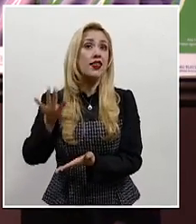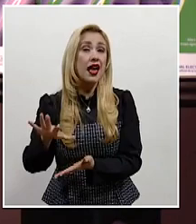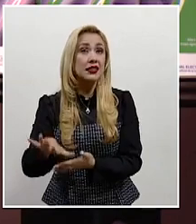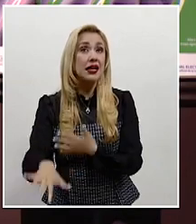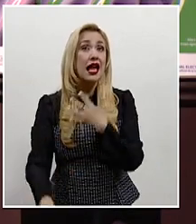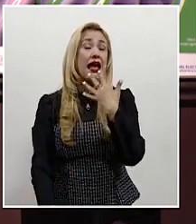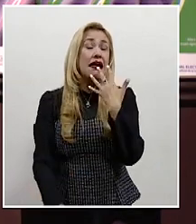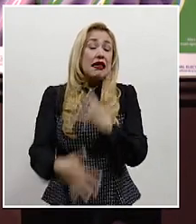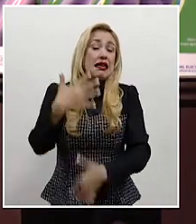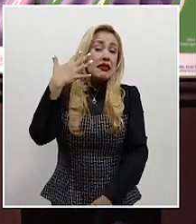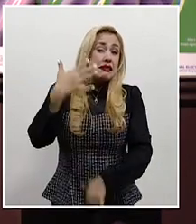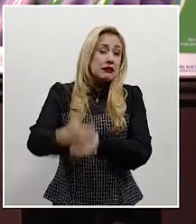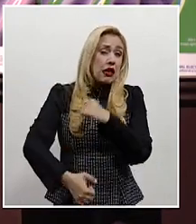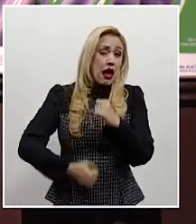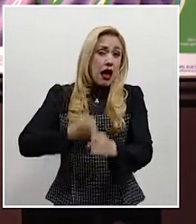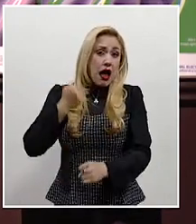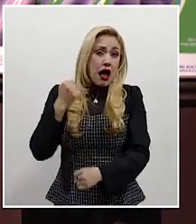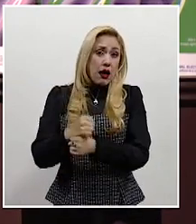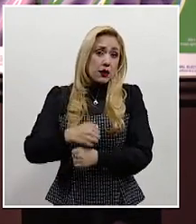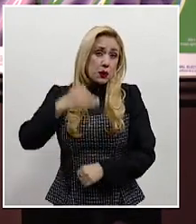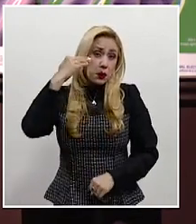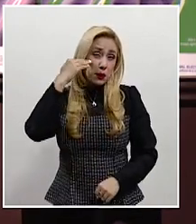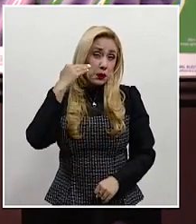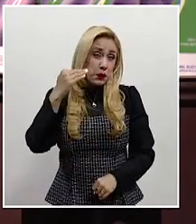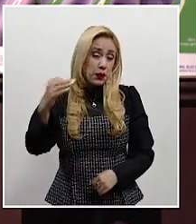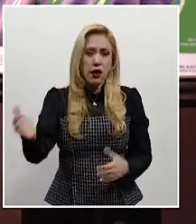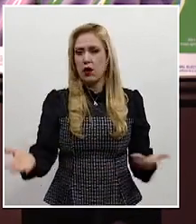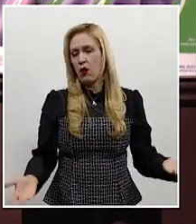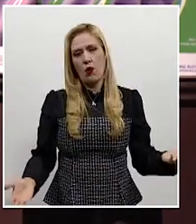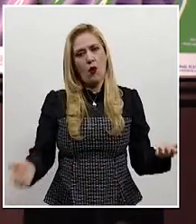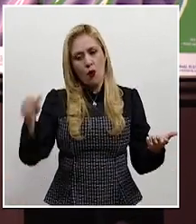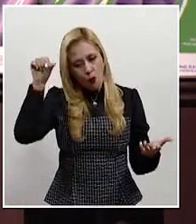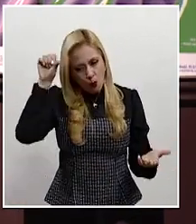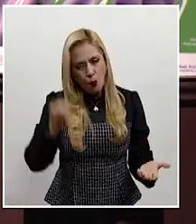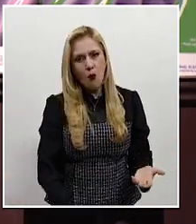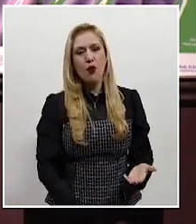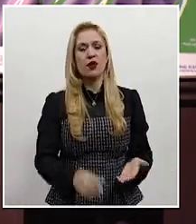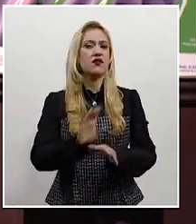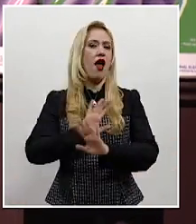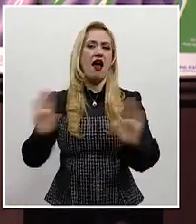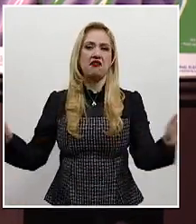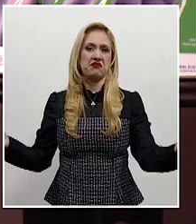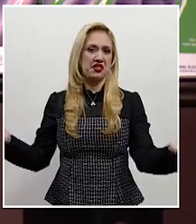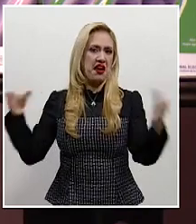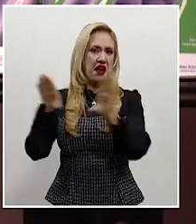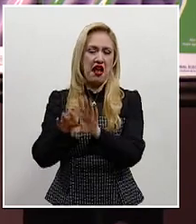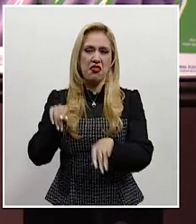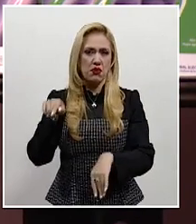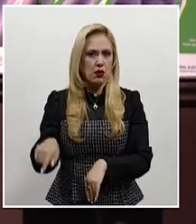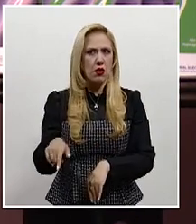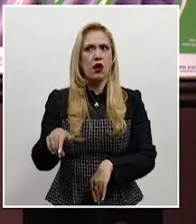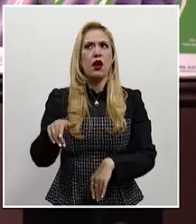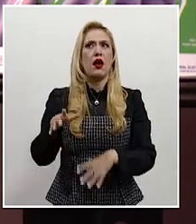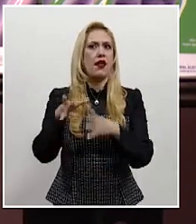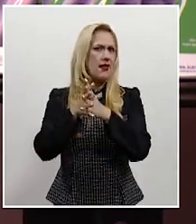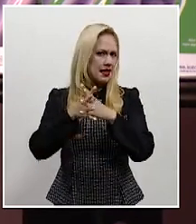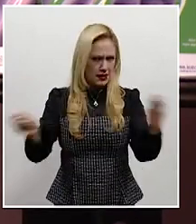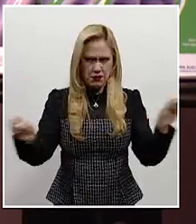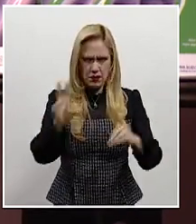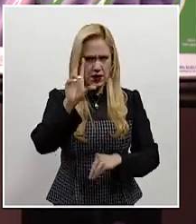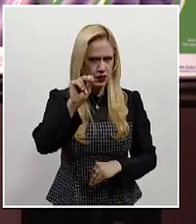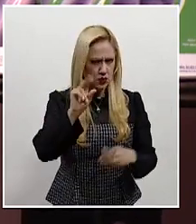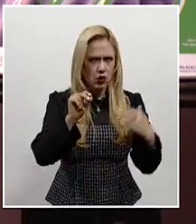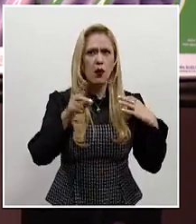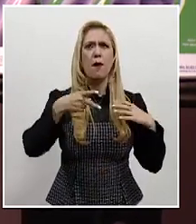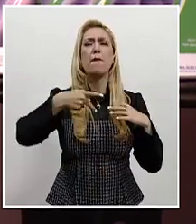Entonces, estos dos pilares son los más importantes. En efecto, cerraron ya las juntas de conciliación y arbitraje, no quiere decir que han desaparecido,